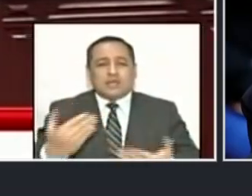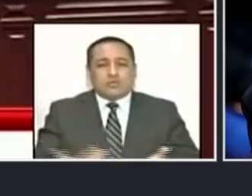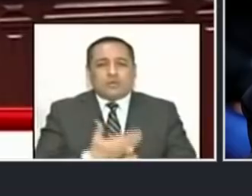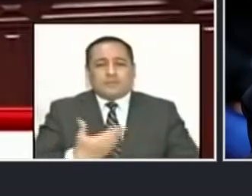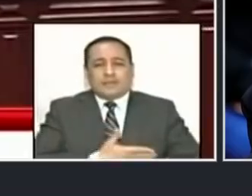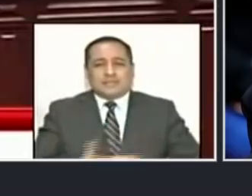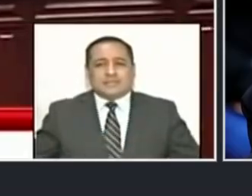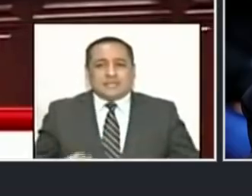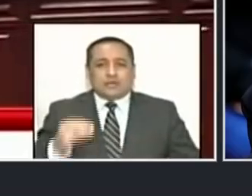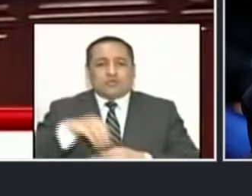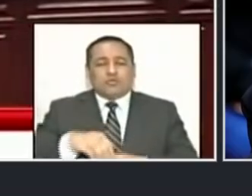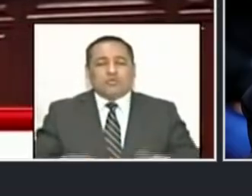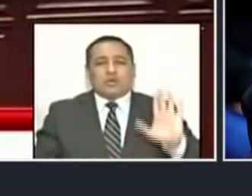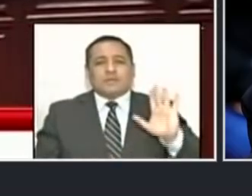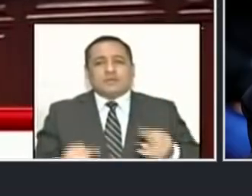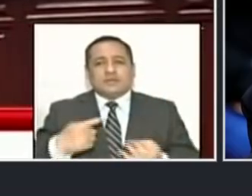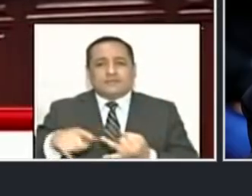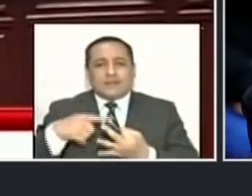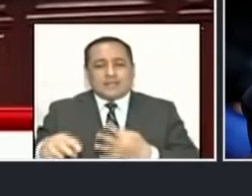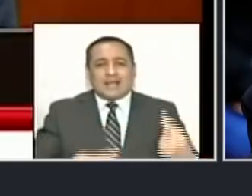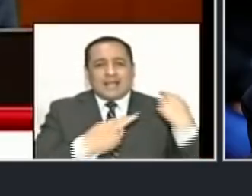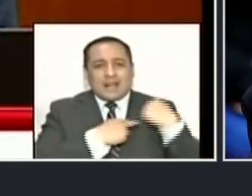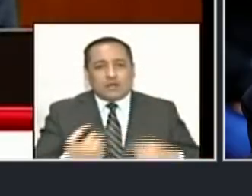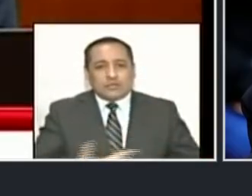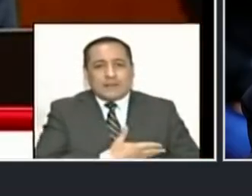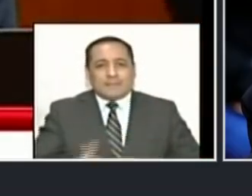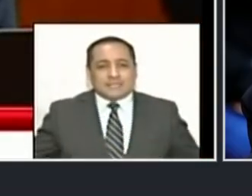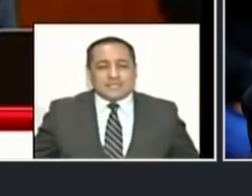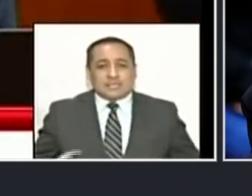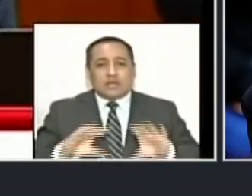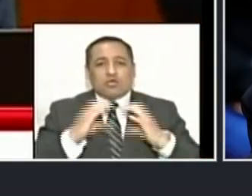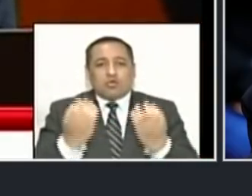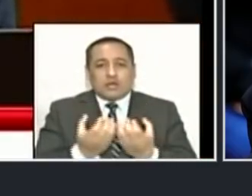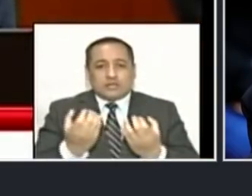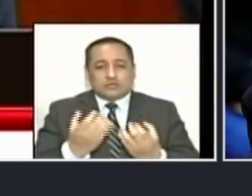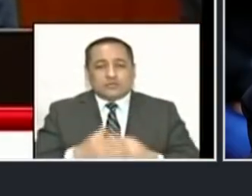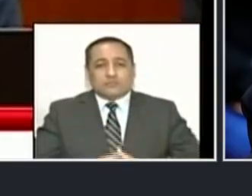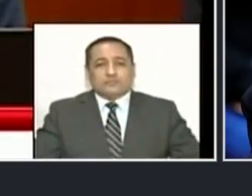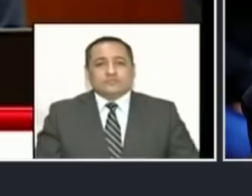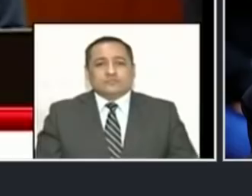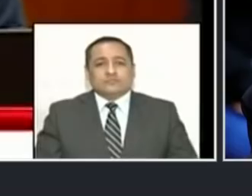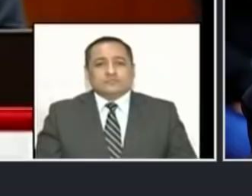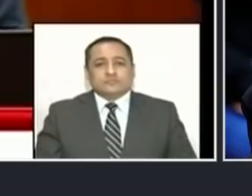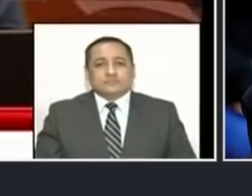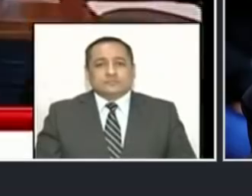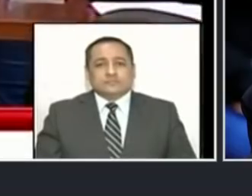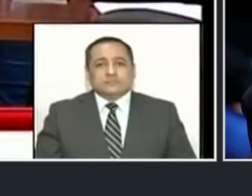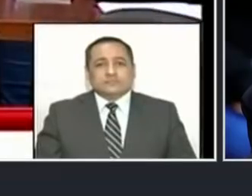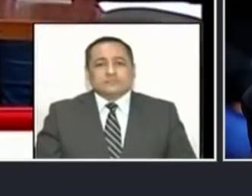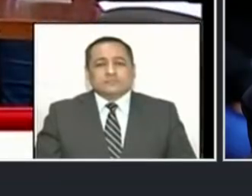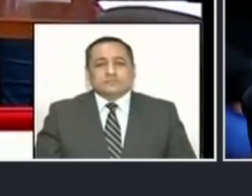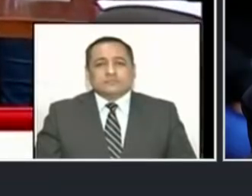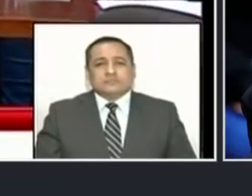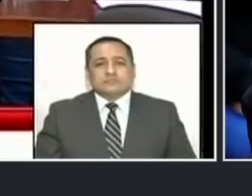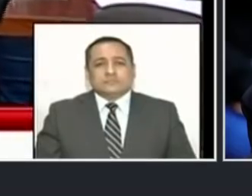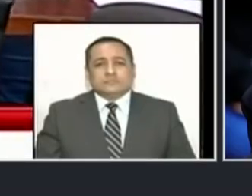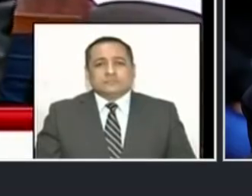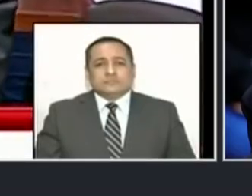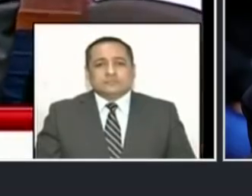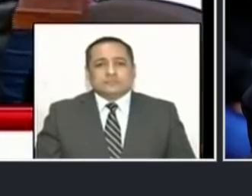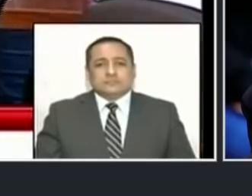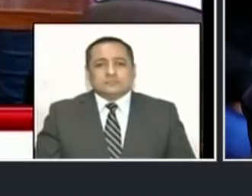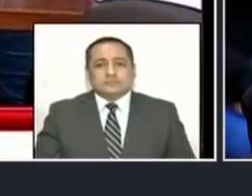verdad. Mira, el gobierno del presidente Vizcarra constituyó una comisión de especialistas y